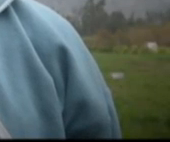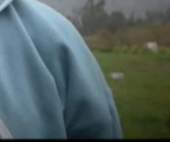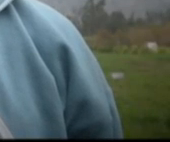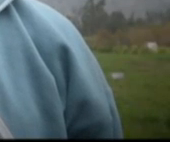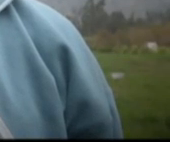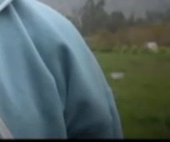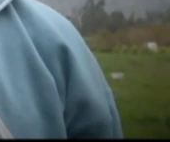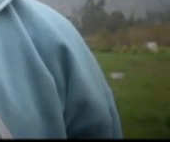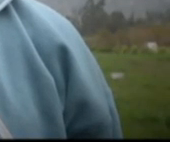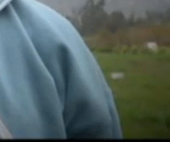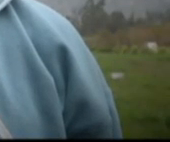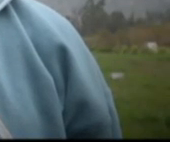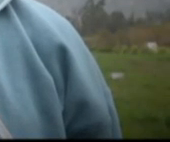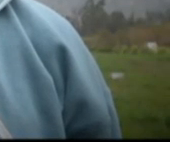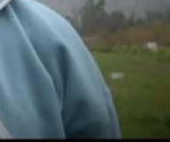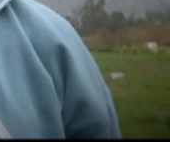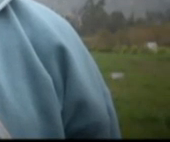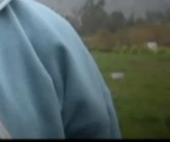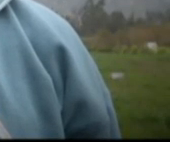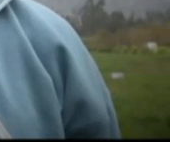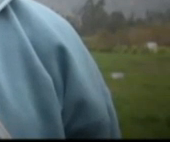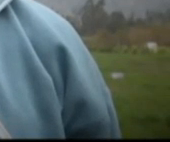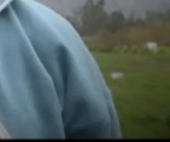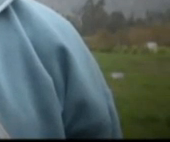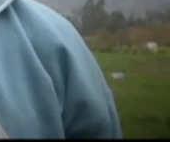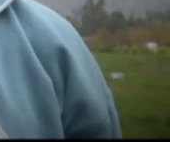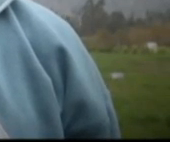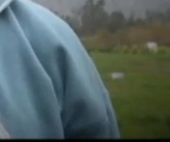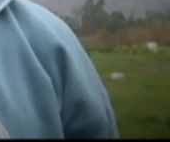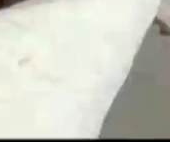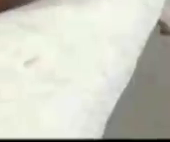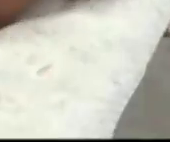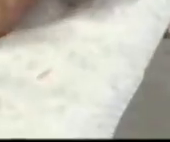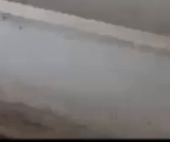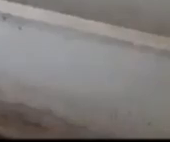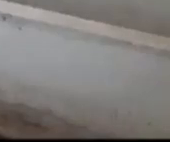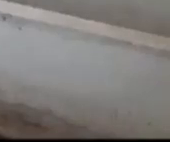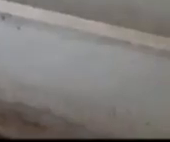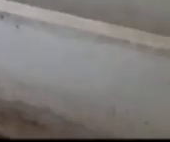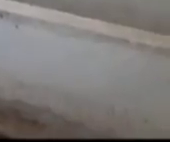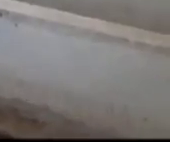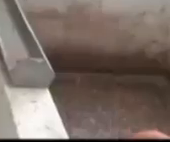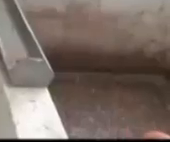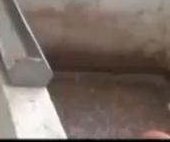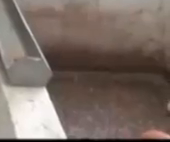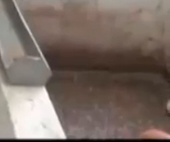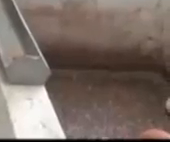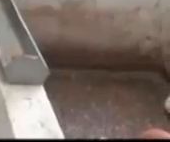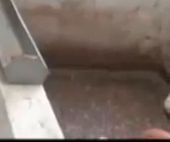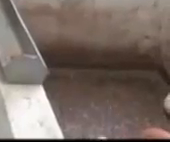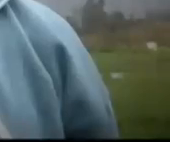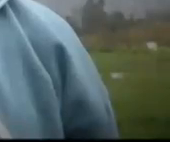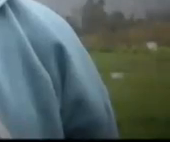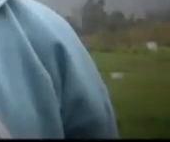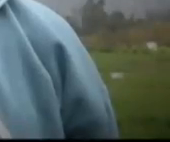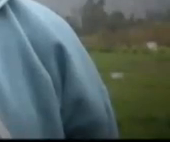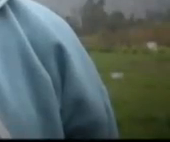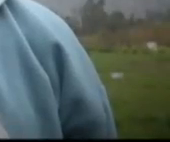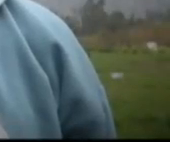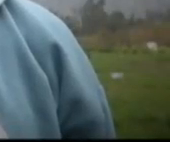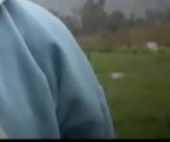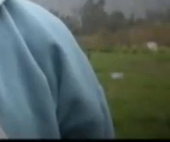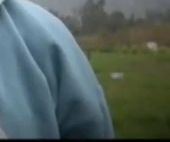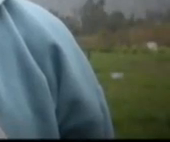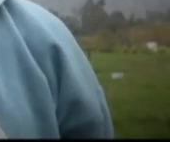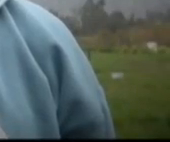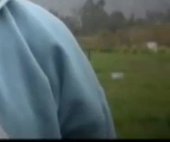el Estado a enviar allá, tranquilamente podemos nosotros tener un ingresito adicional acá a la asociación y a